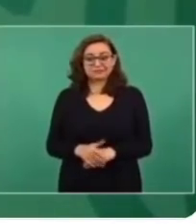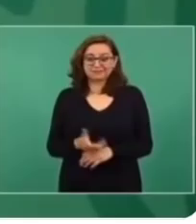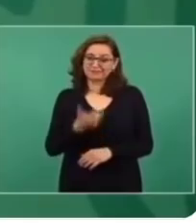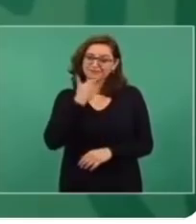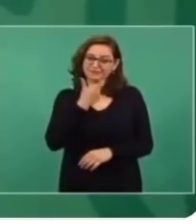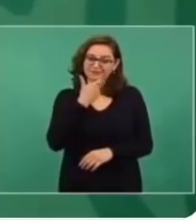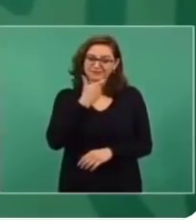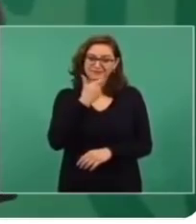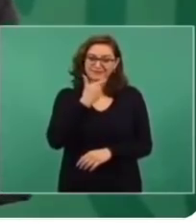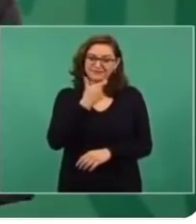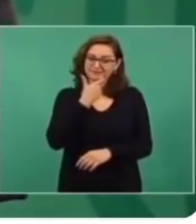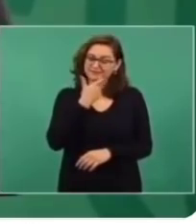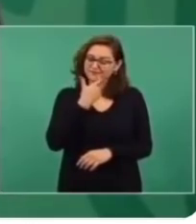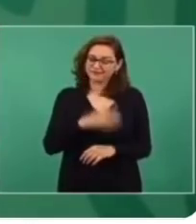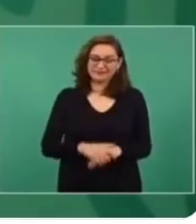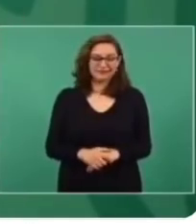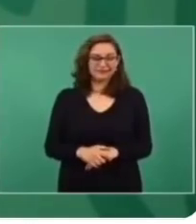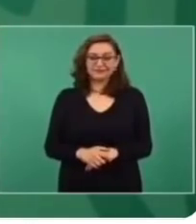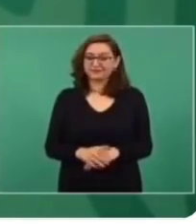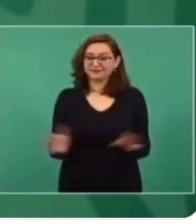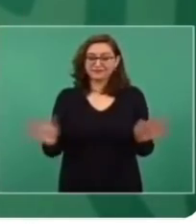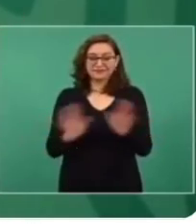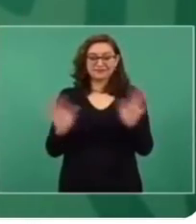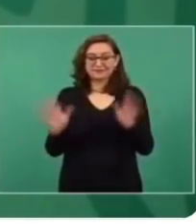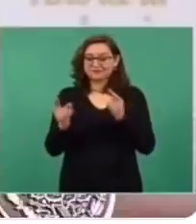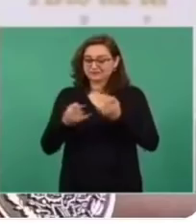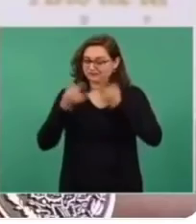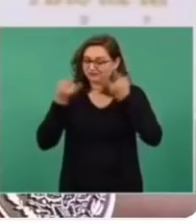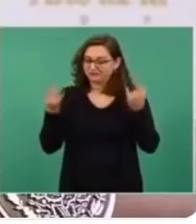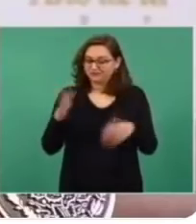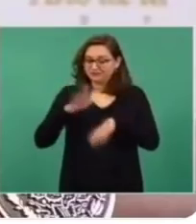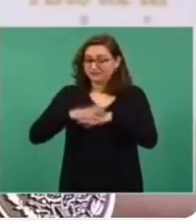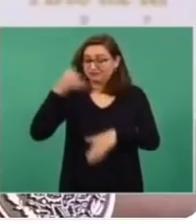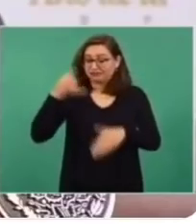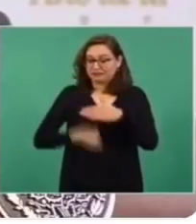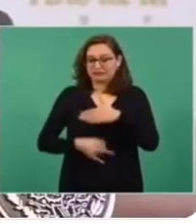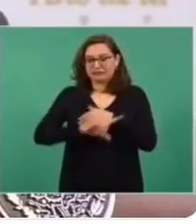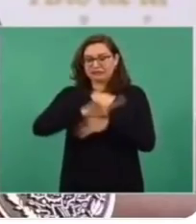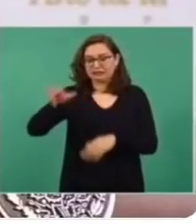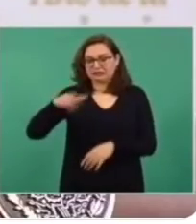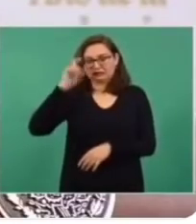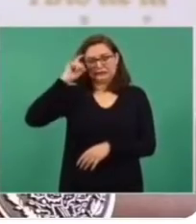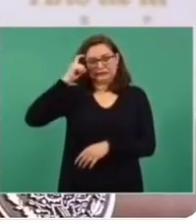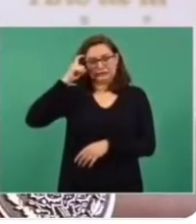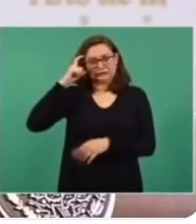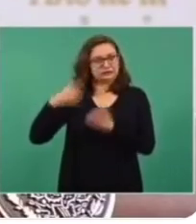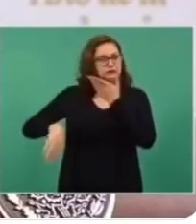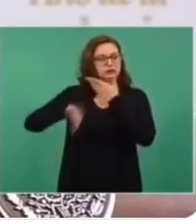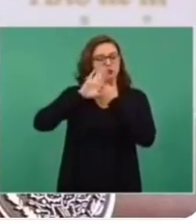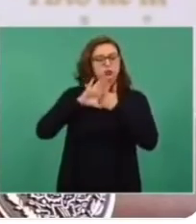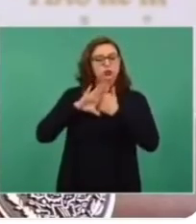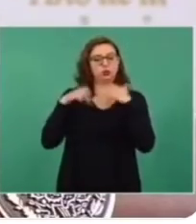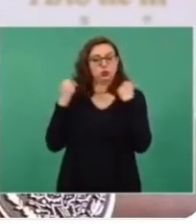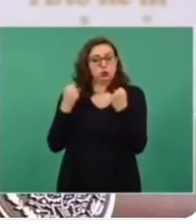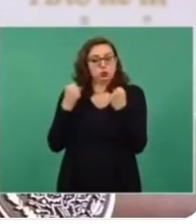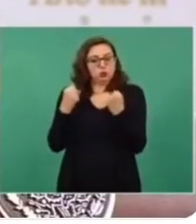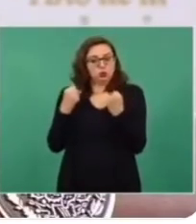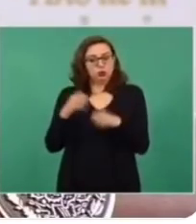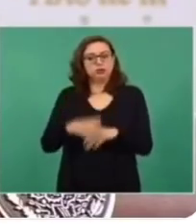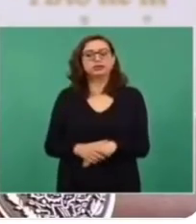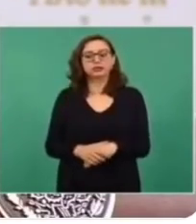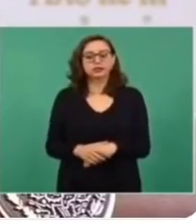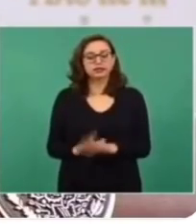ah ya no quiero decir más porque luego se enoja mucho conmigo usted debe tener